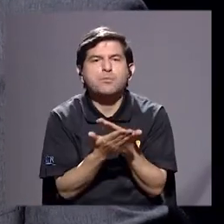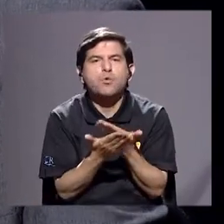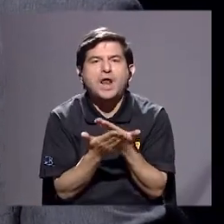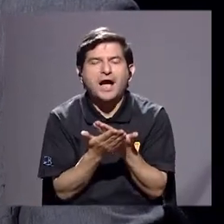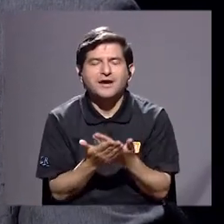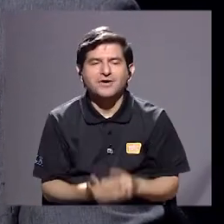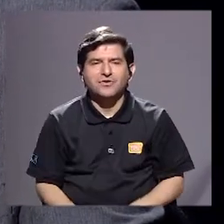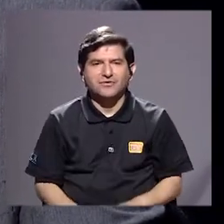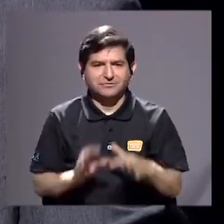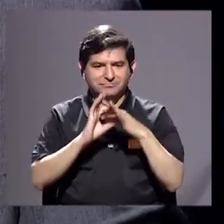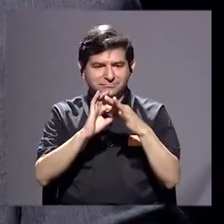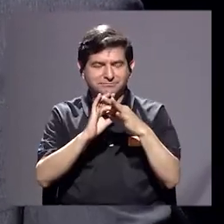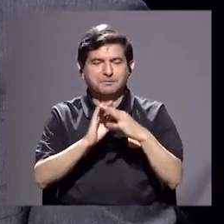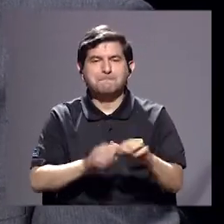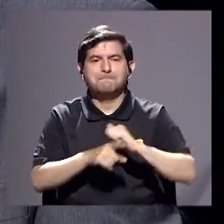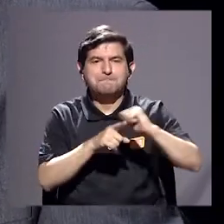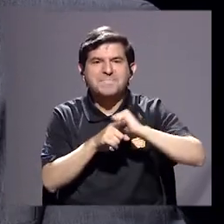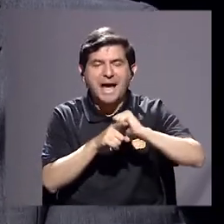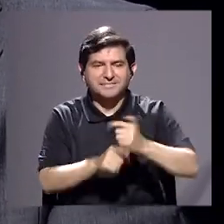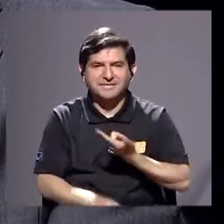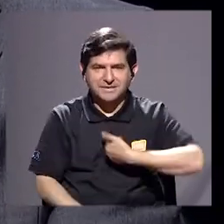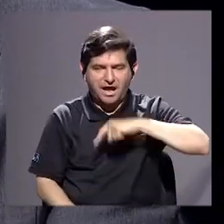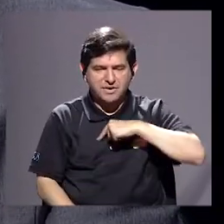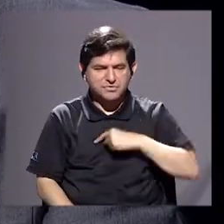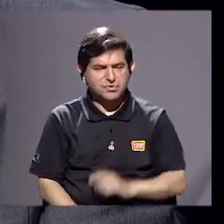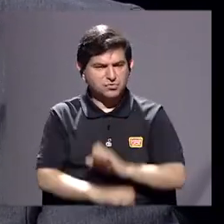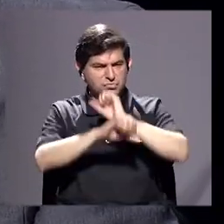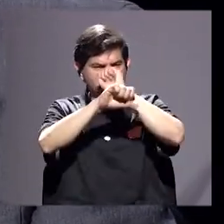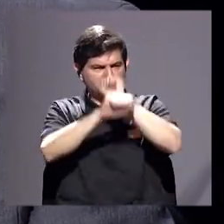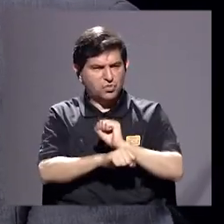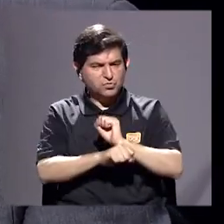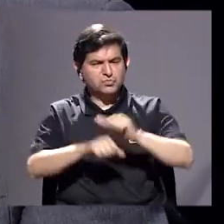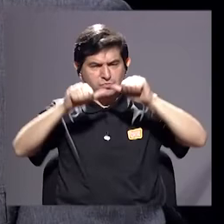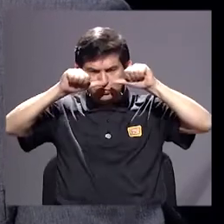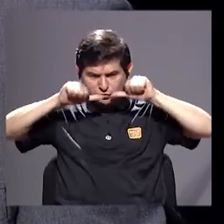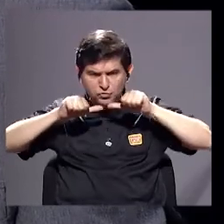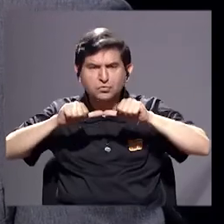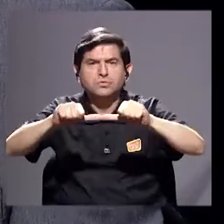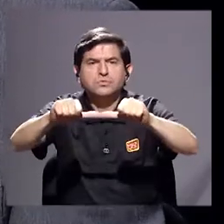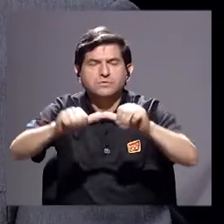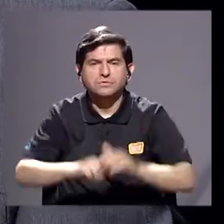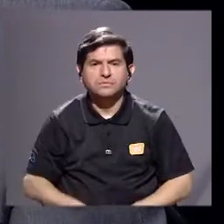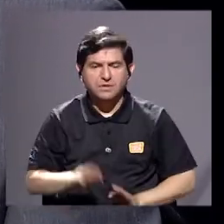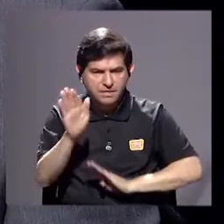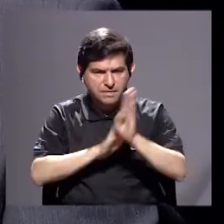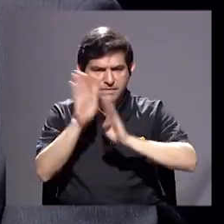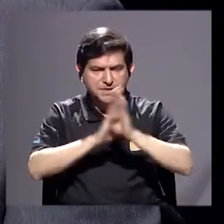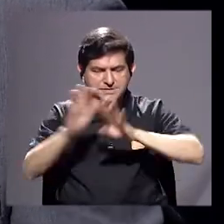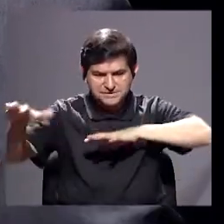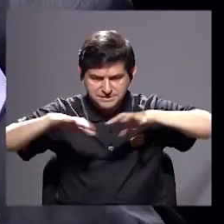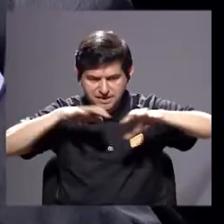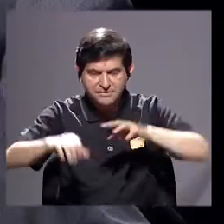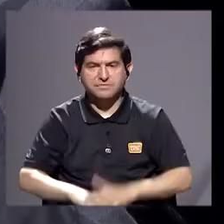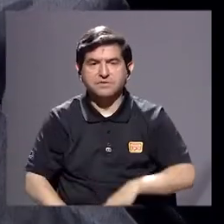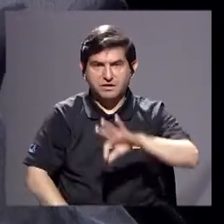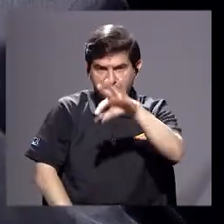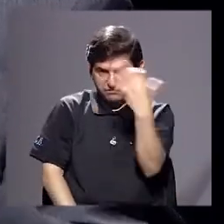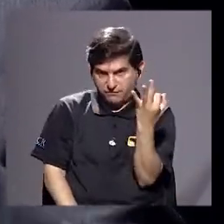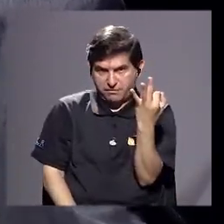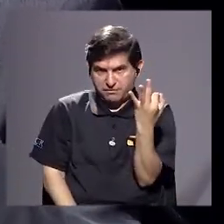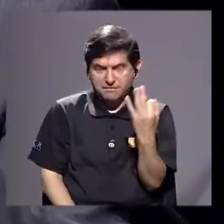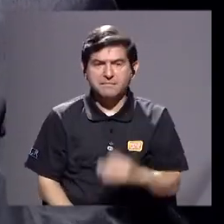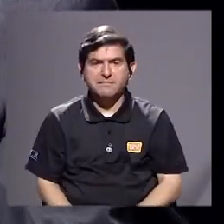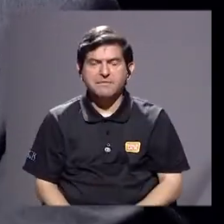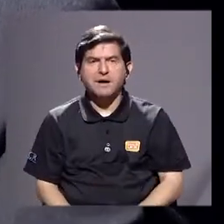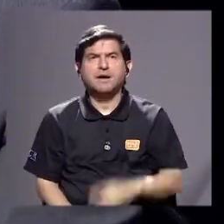tiene que ver con la práctica tiene que ver con cómo nos acostumbramos en forma permanente a desarrollar una actividad que